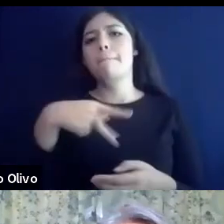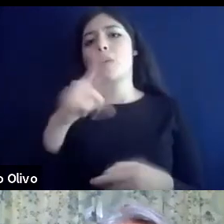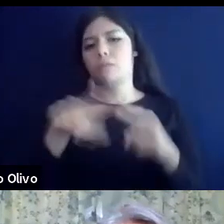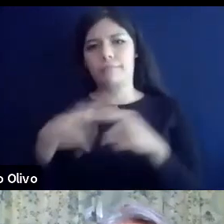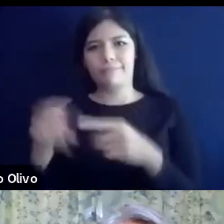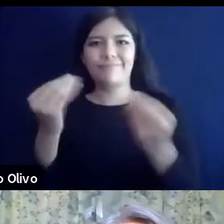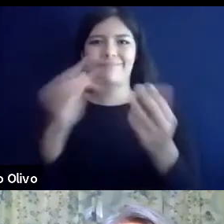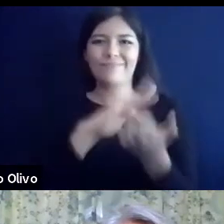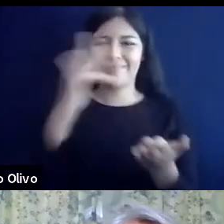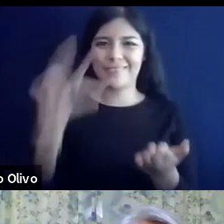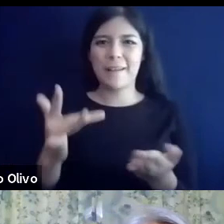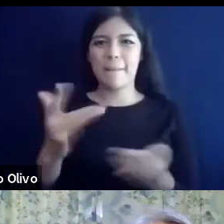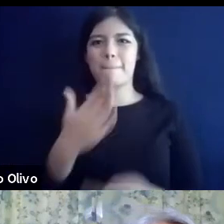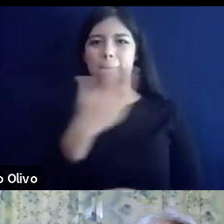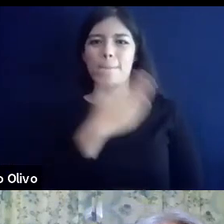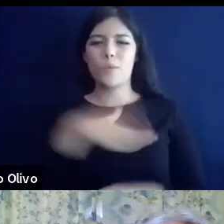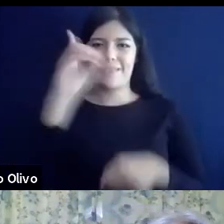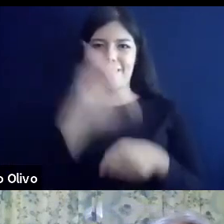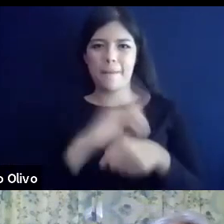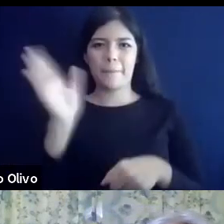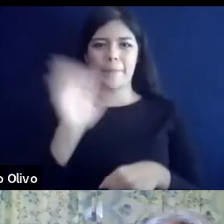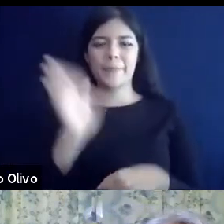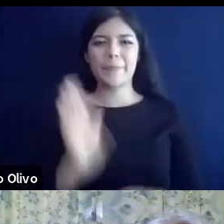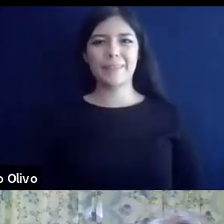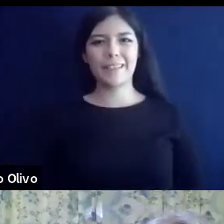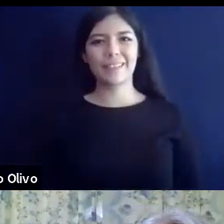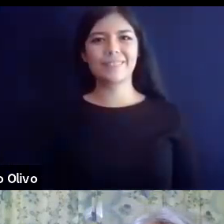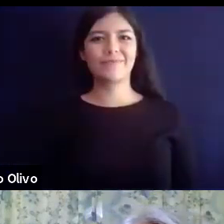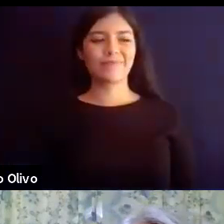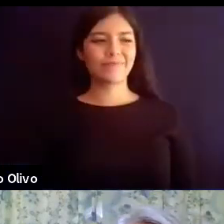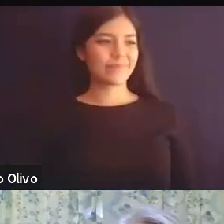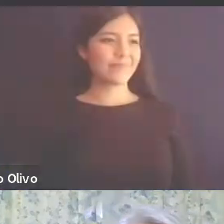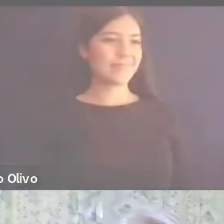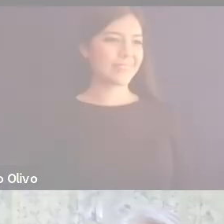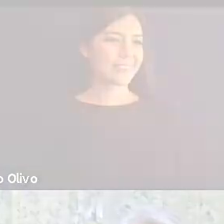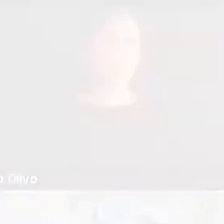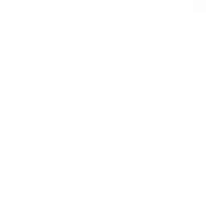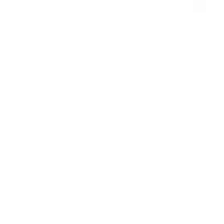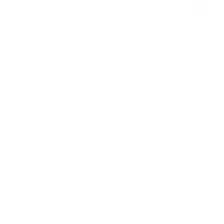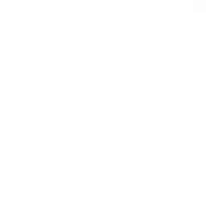pasen buen día. Igualmente, gracias. Gracias. Beso a todos.